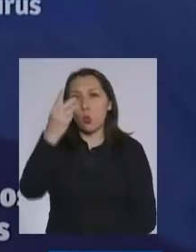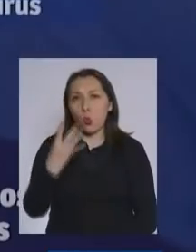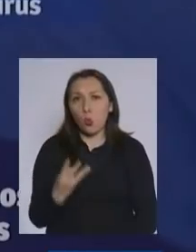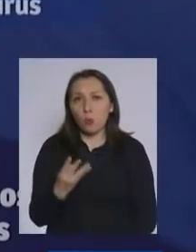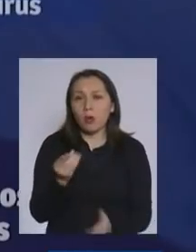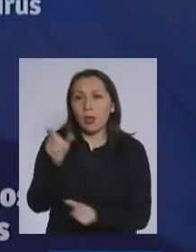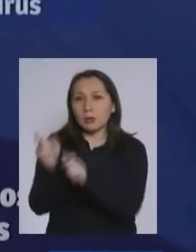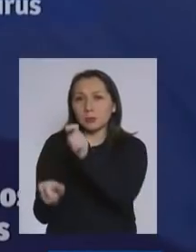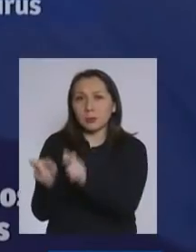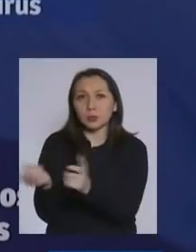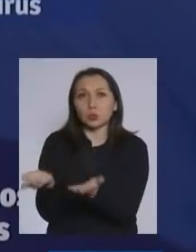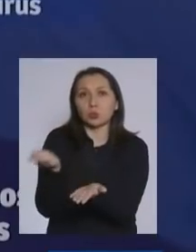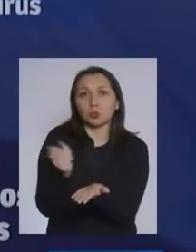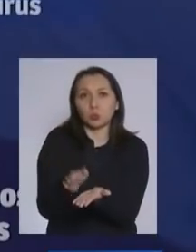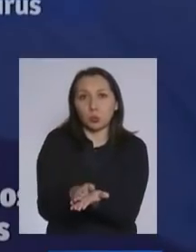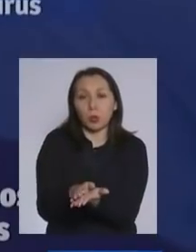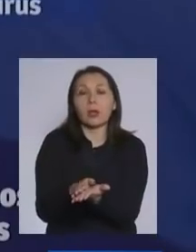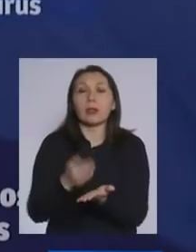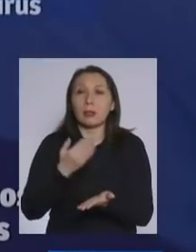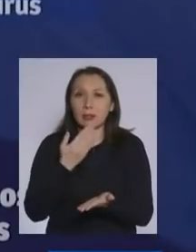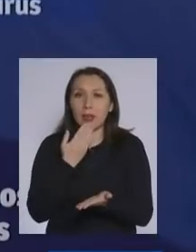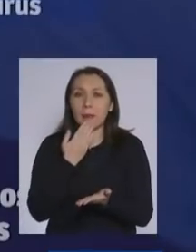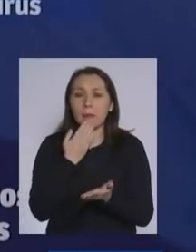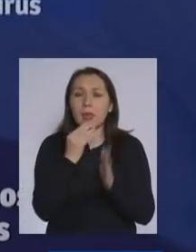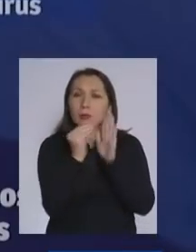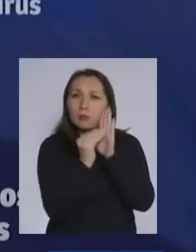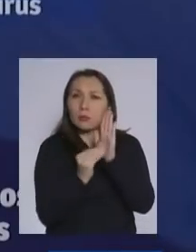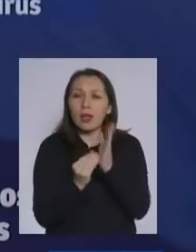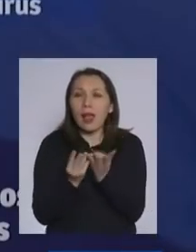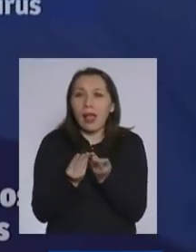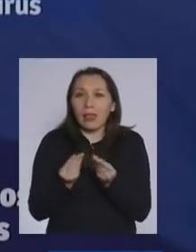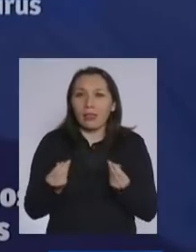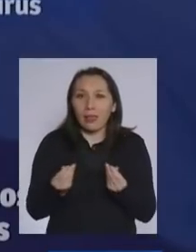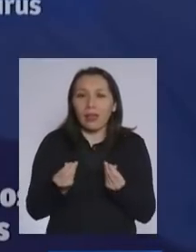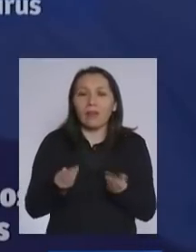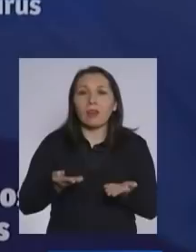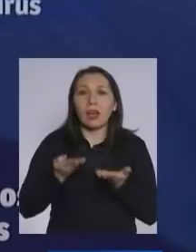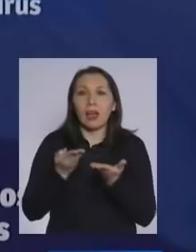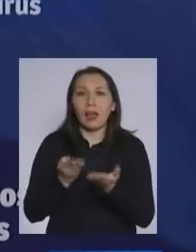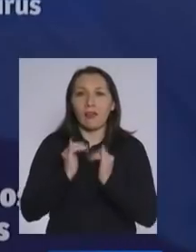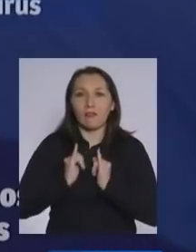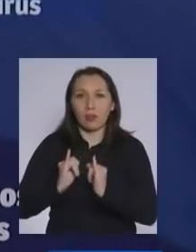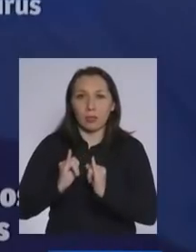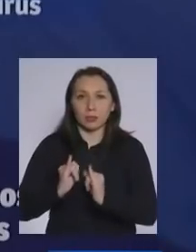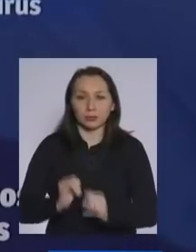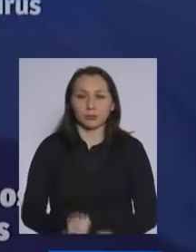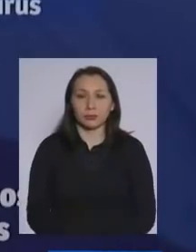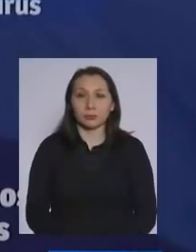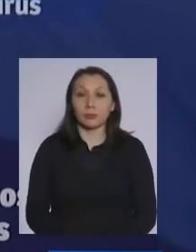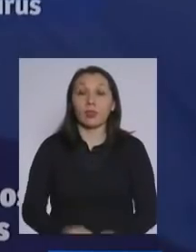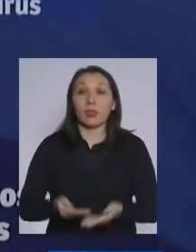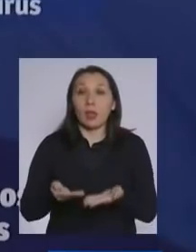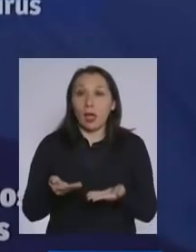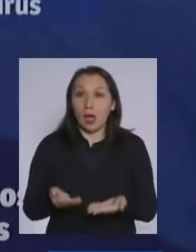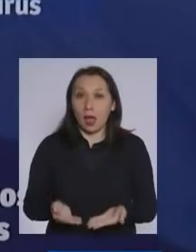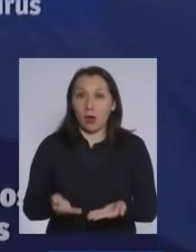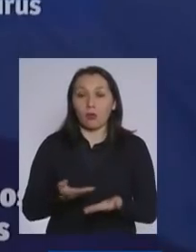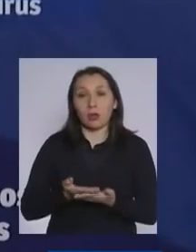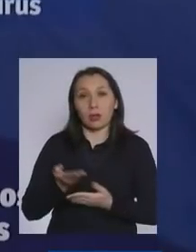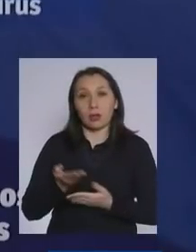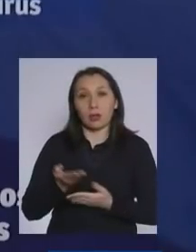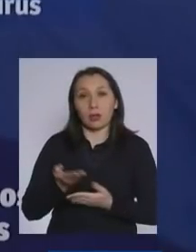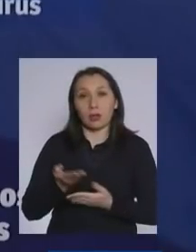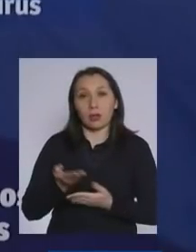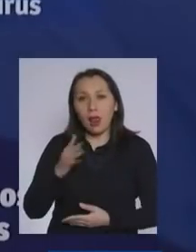de fallecidos y con respecto al indicador de calidad de la información. A continuación, cedo la